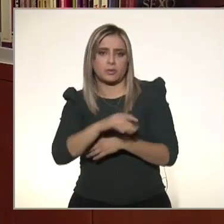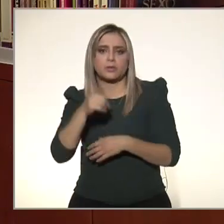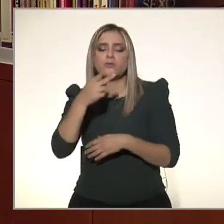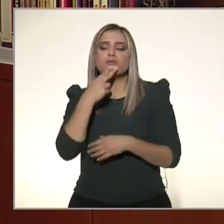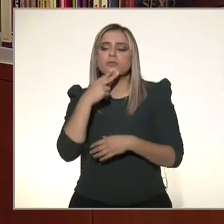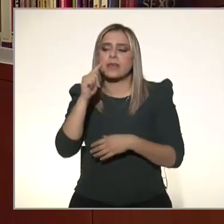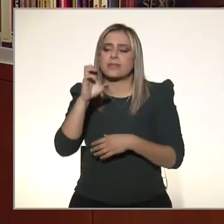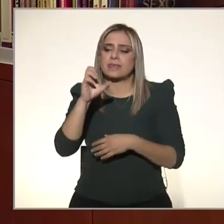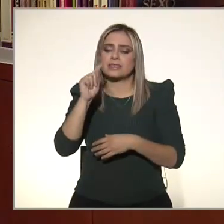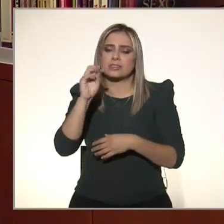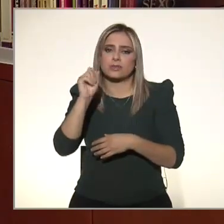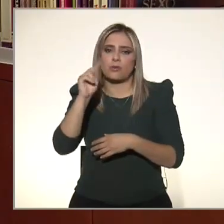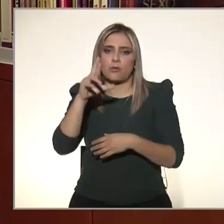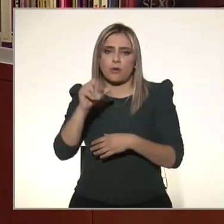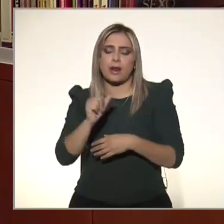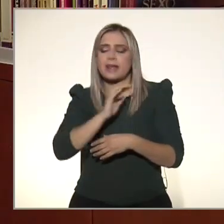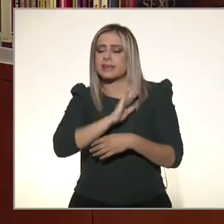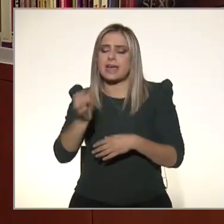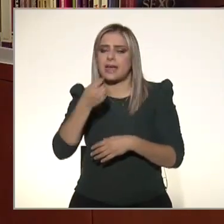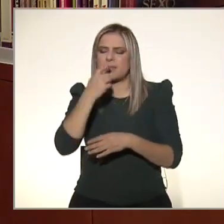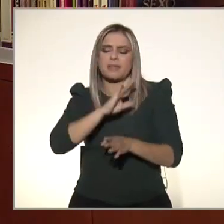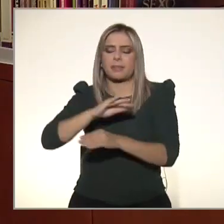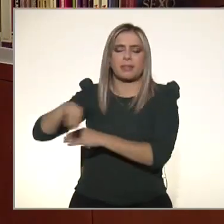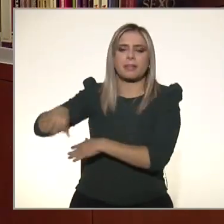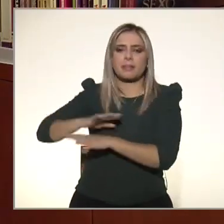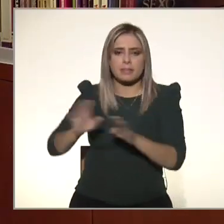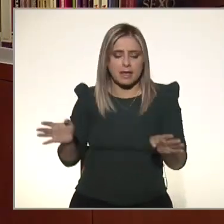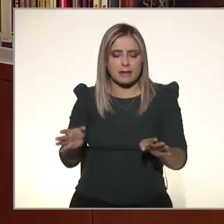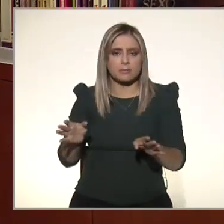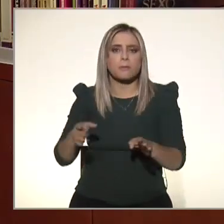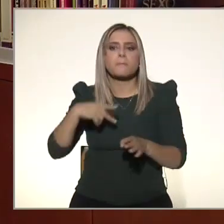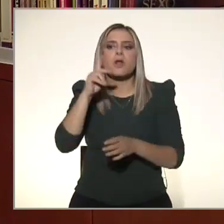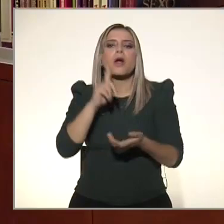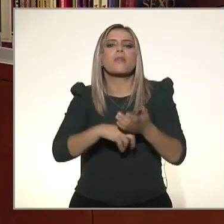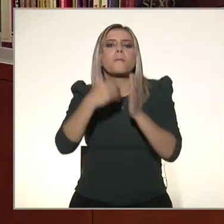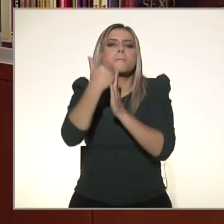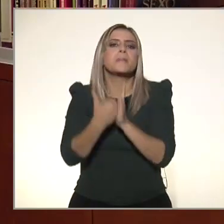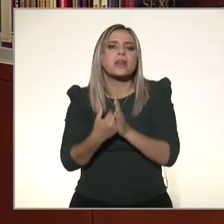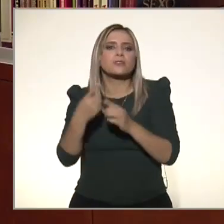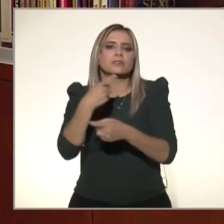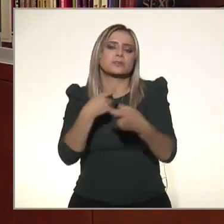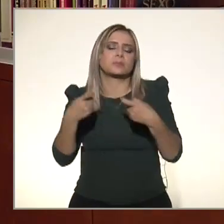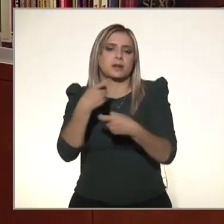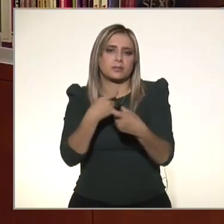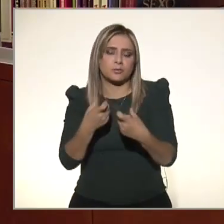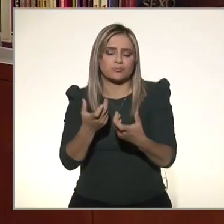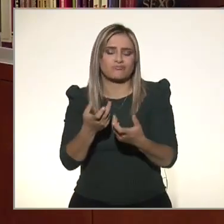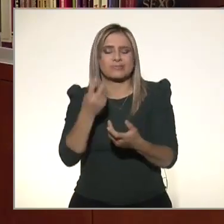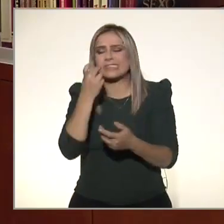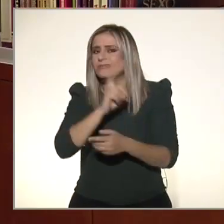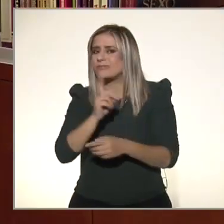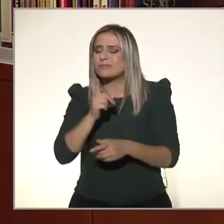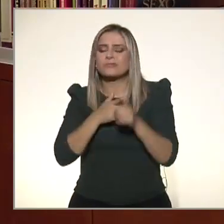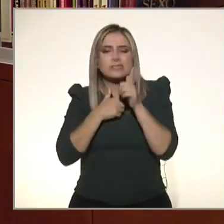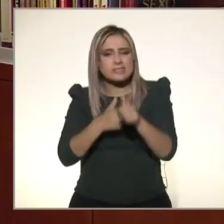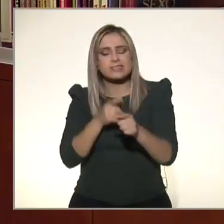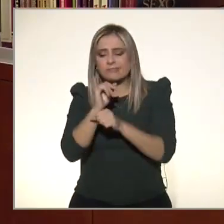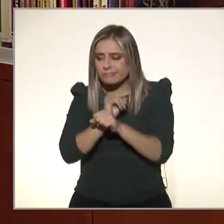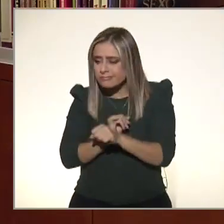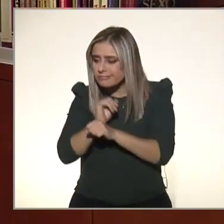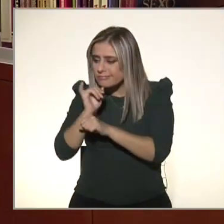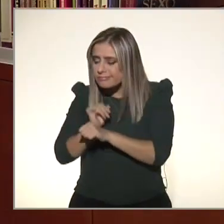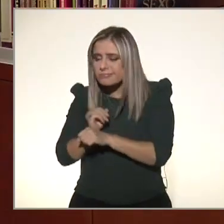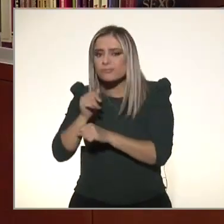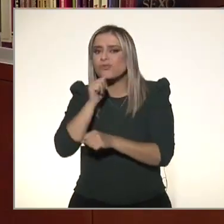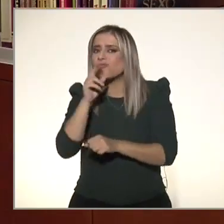un tiempo, pero no se ha podido generar un sistema o